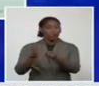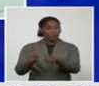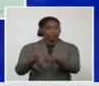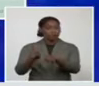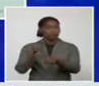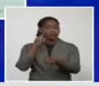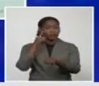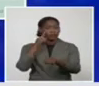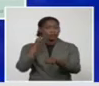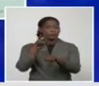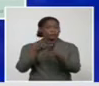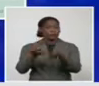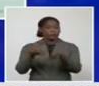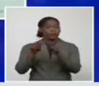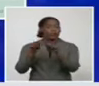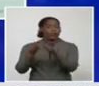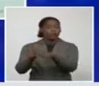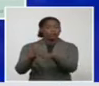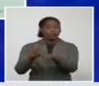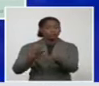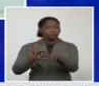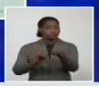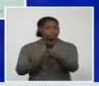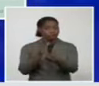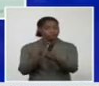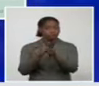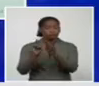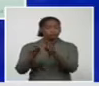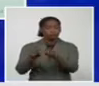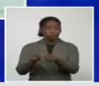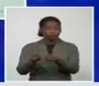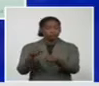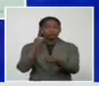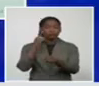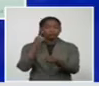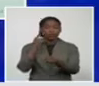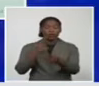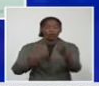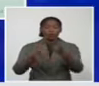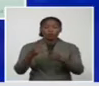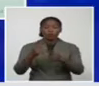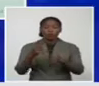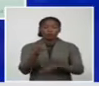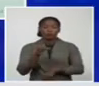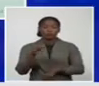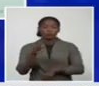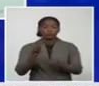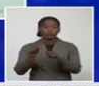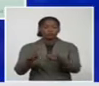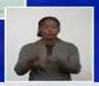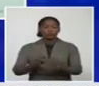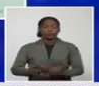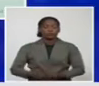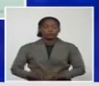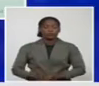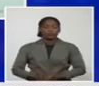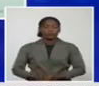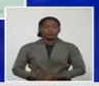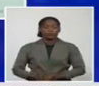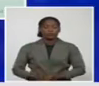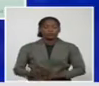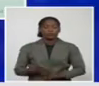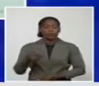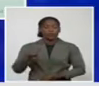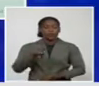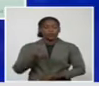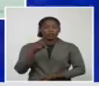de la enfermedad importante en algunas de sus áreas. 2 casos ayer, 4 menos